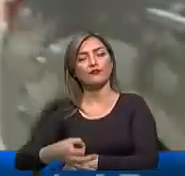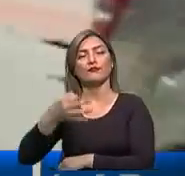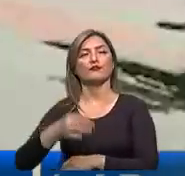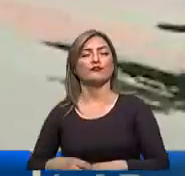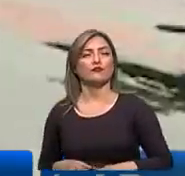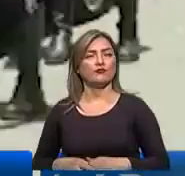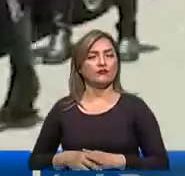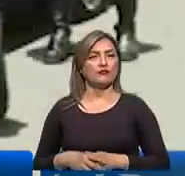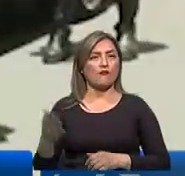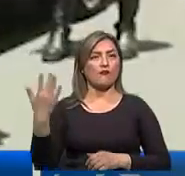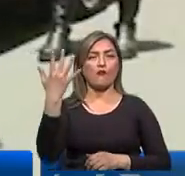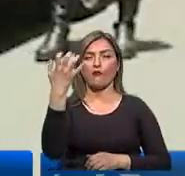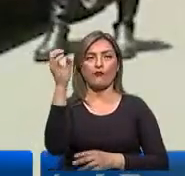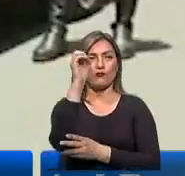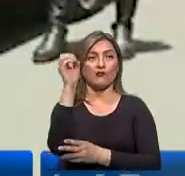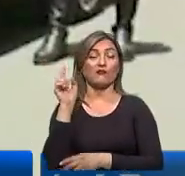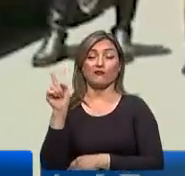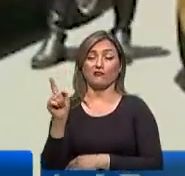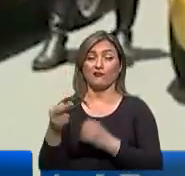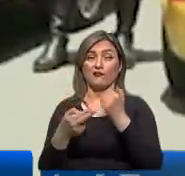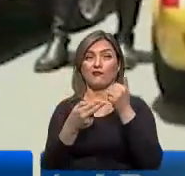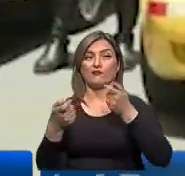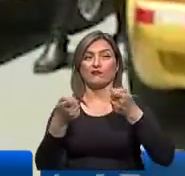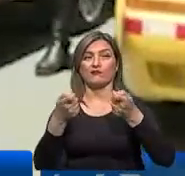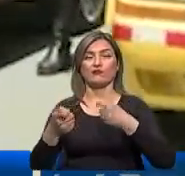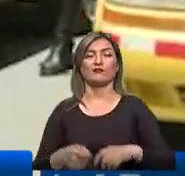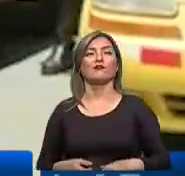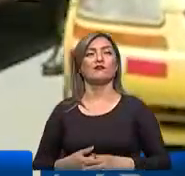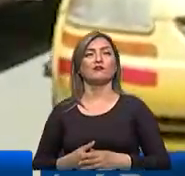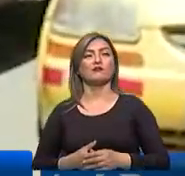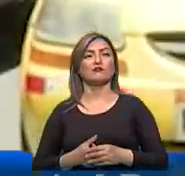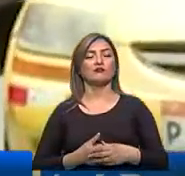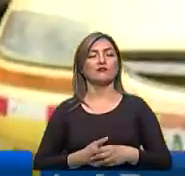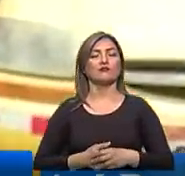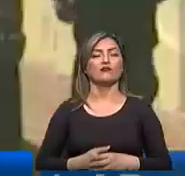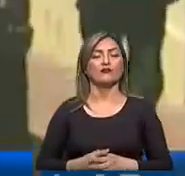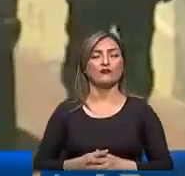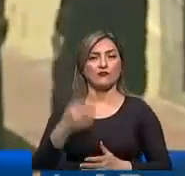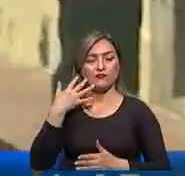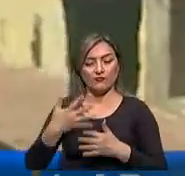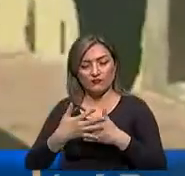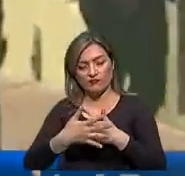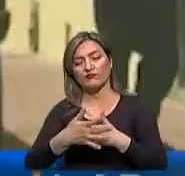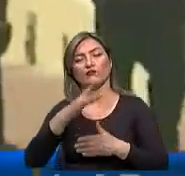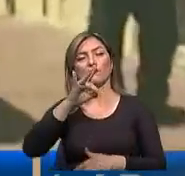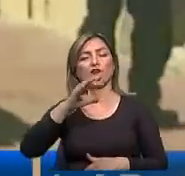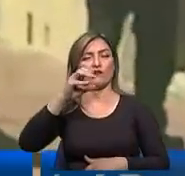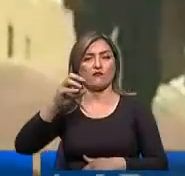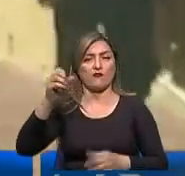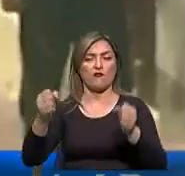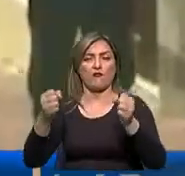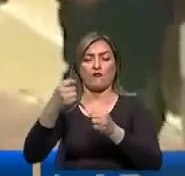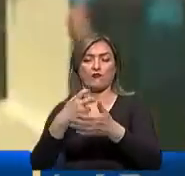por ello desde el pasado 15 de octubre se reforzaron los controles. Es así que solo desde esa fecha hay más de 800